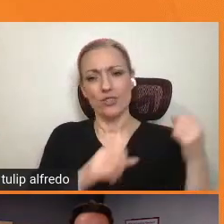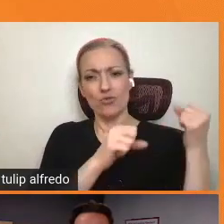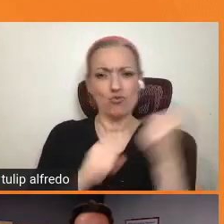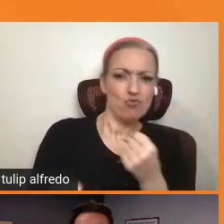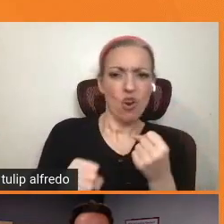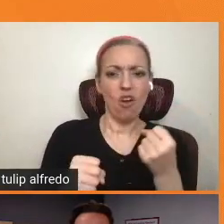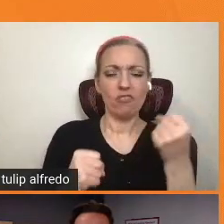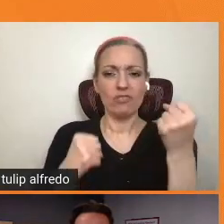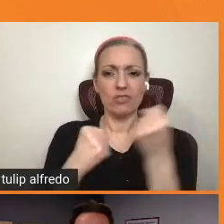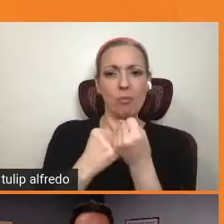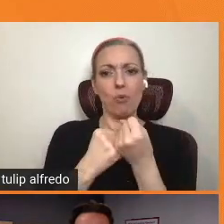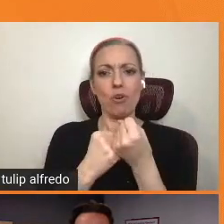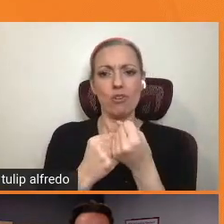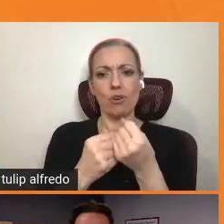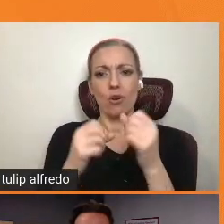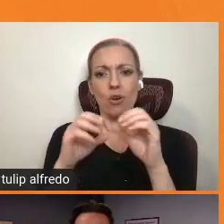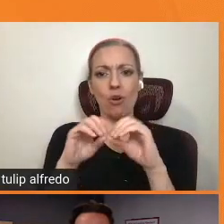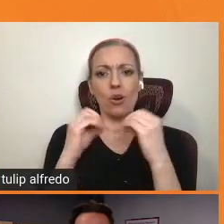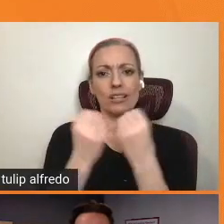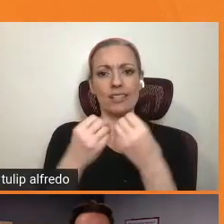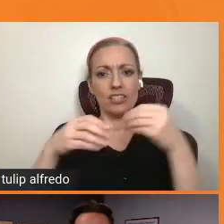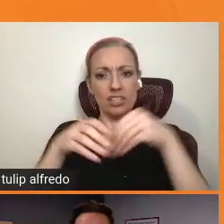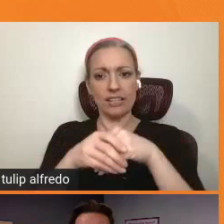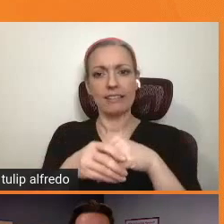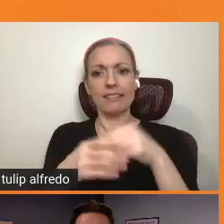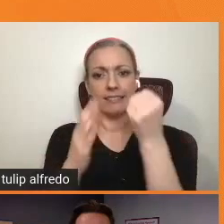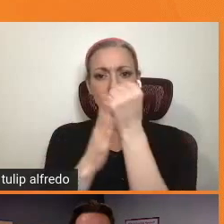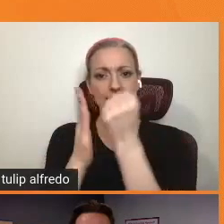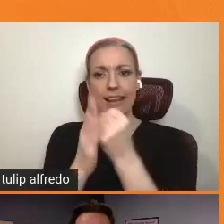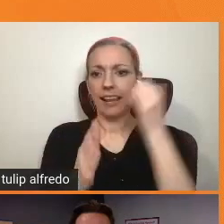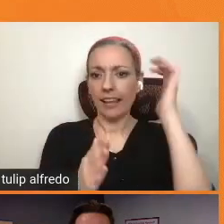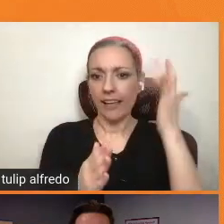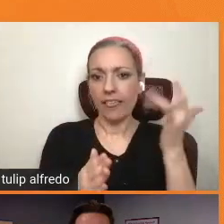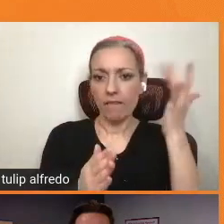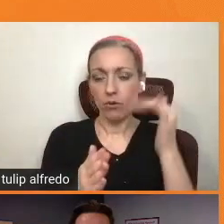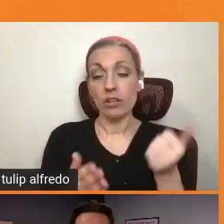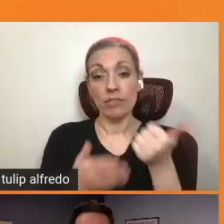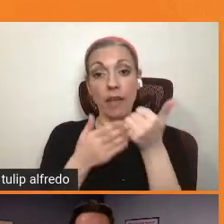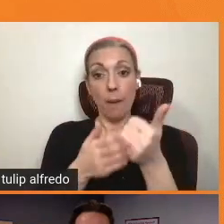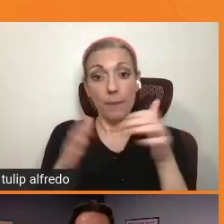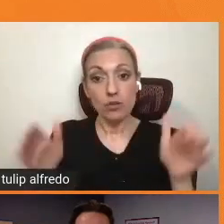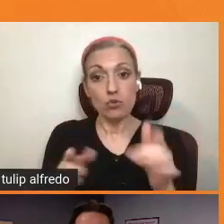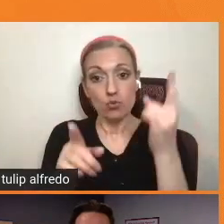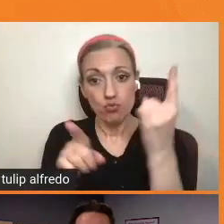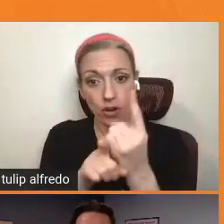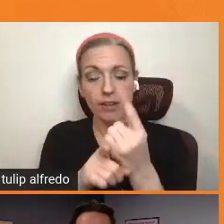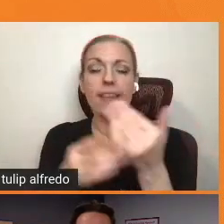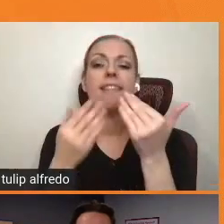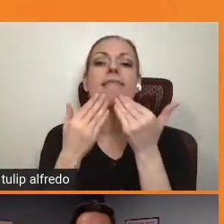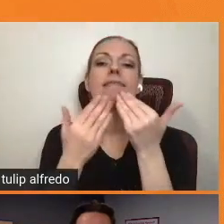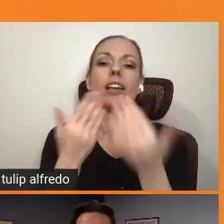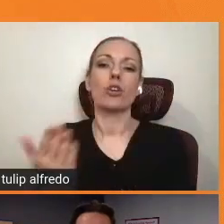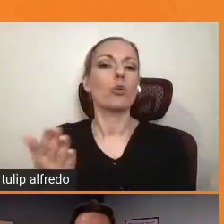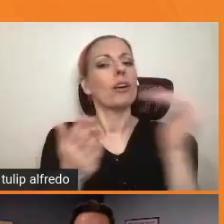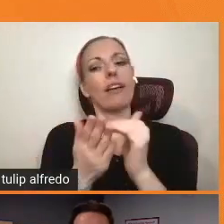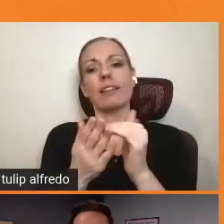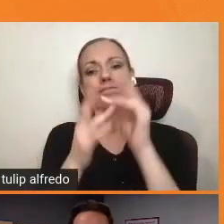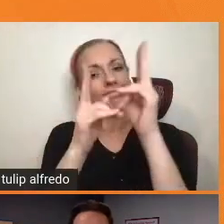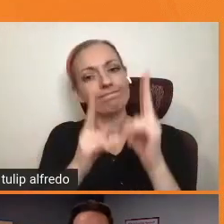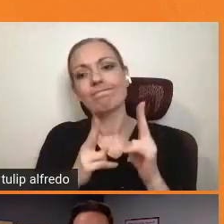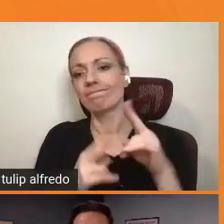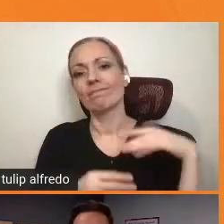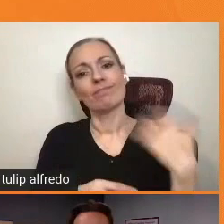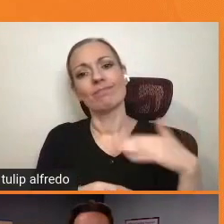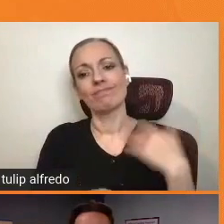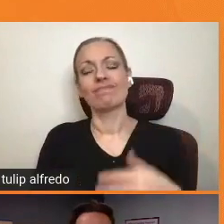en suspenso, en espera de saber qué va a pasar con ese presupuesto. Así que gracias. Este es el primer premio de campeonato de legislatura. Así